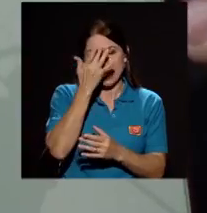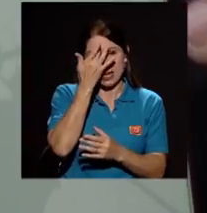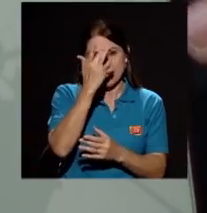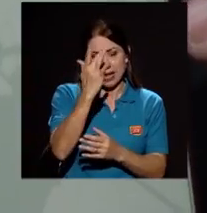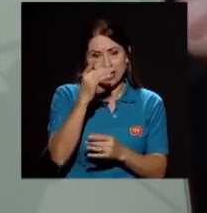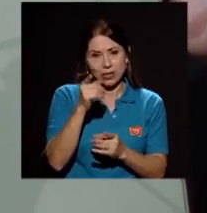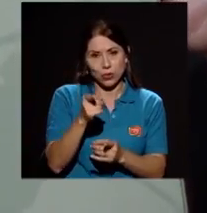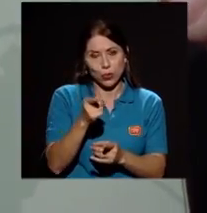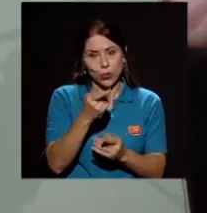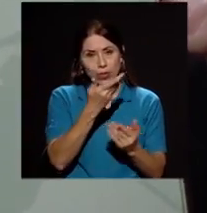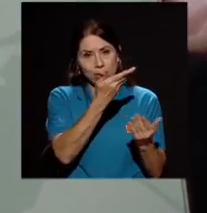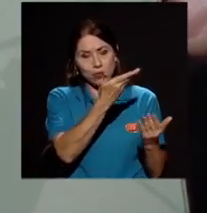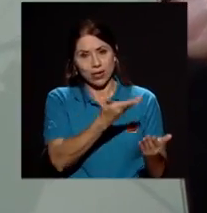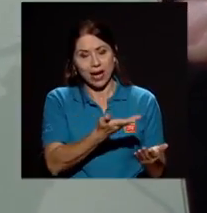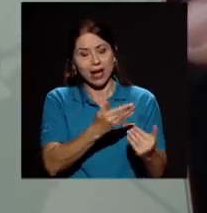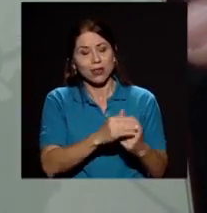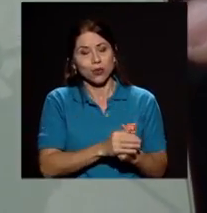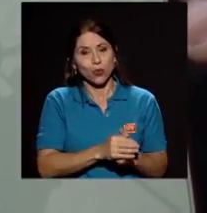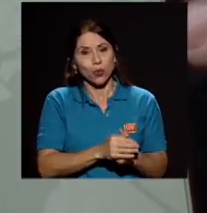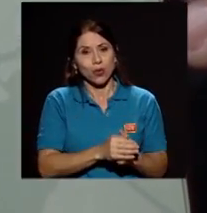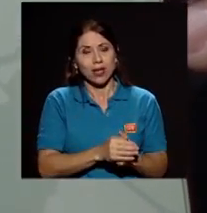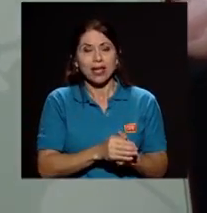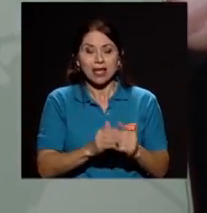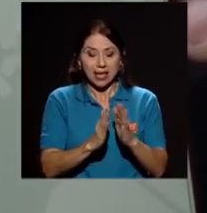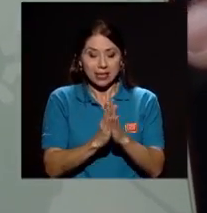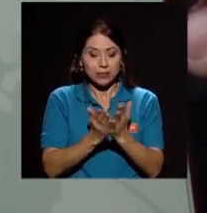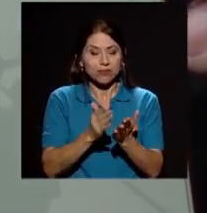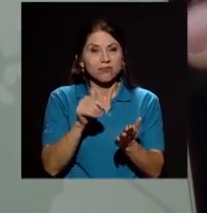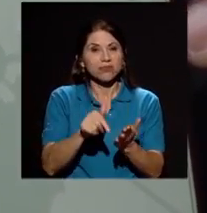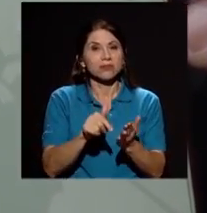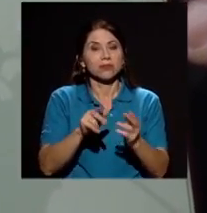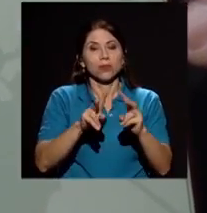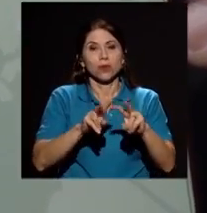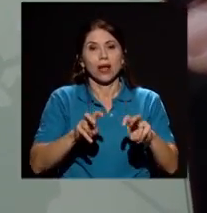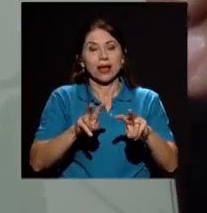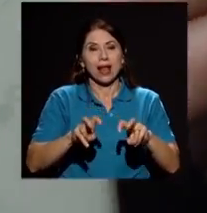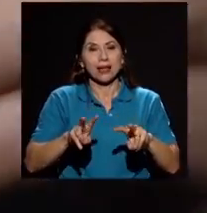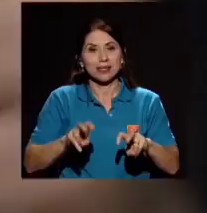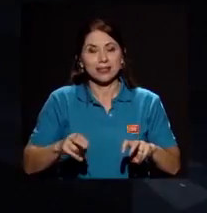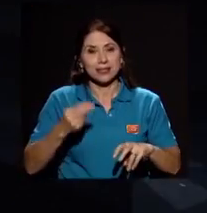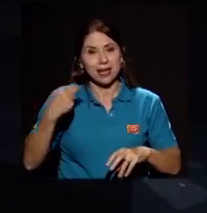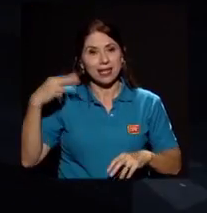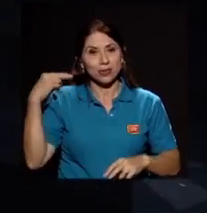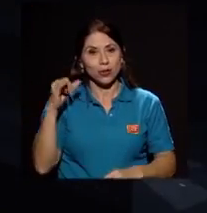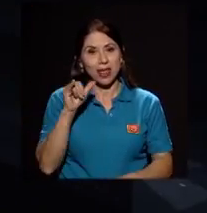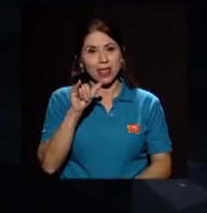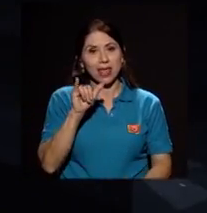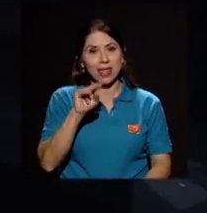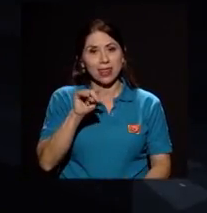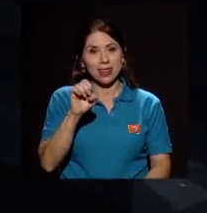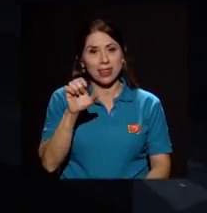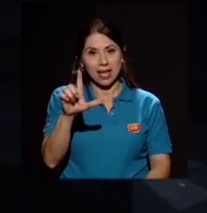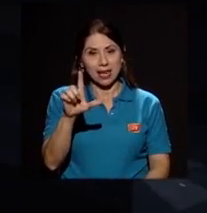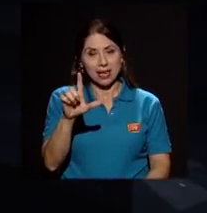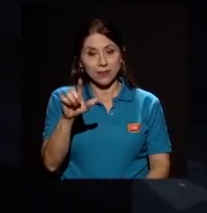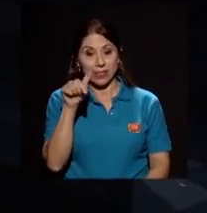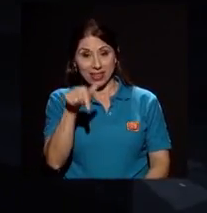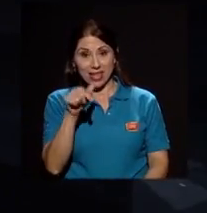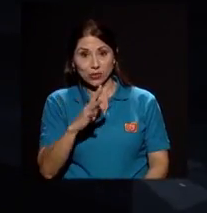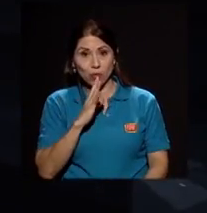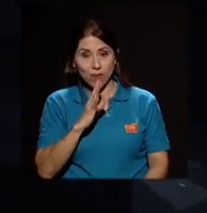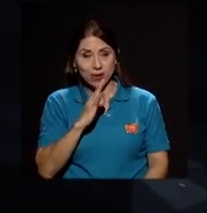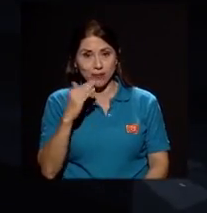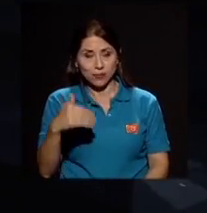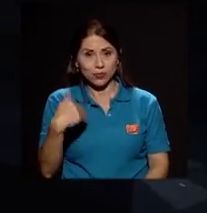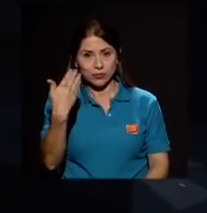de don ricardo que es un análisis de la historia de intel hablaremos de eso una